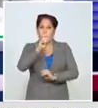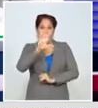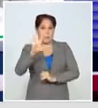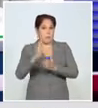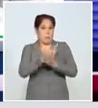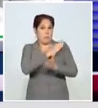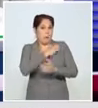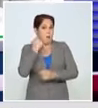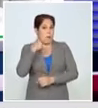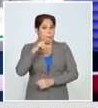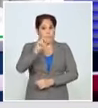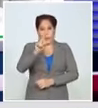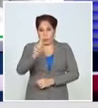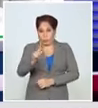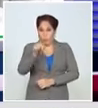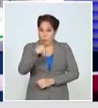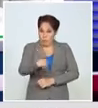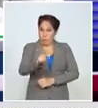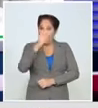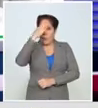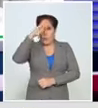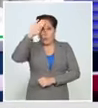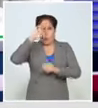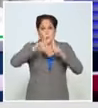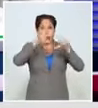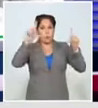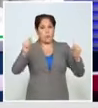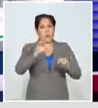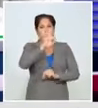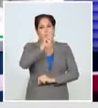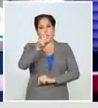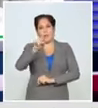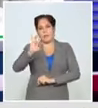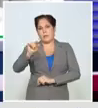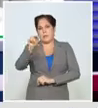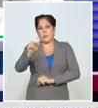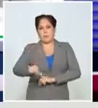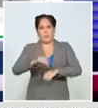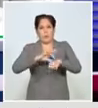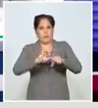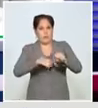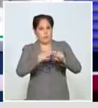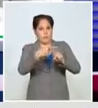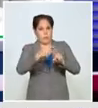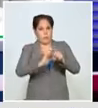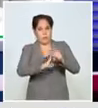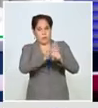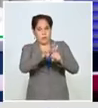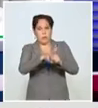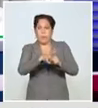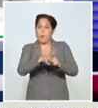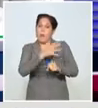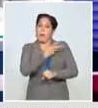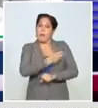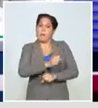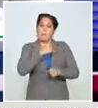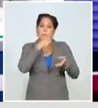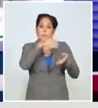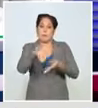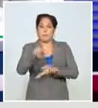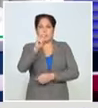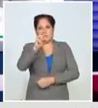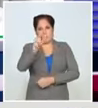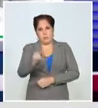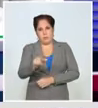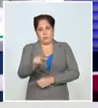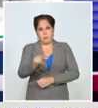de 2021 que Cuba reporta 816 casos positivos y se lamenta el fallecimiento de 3